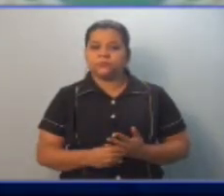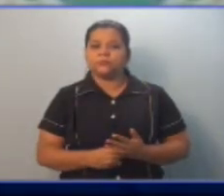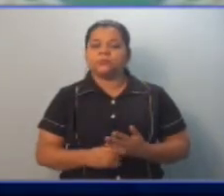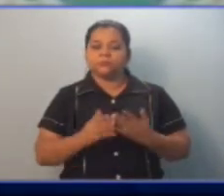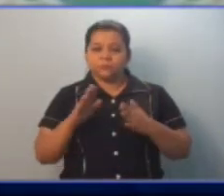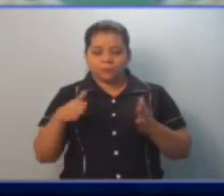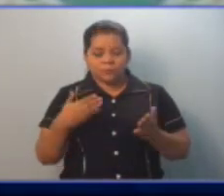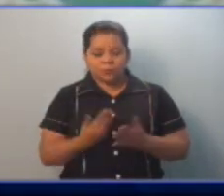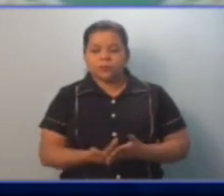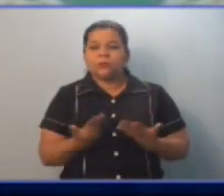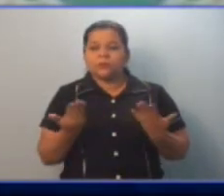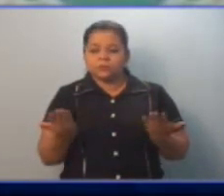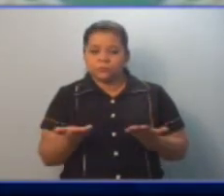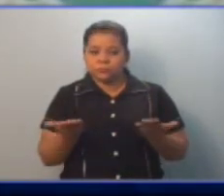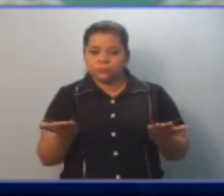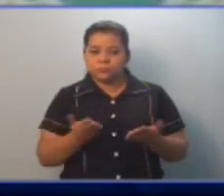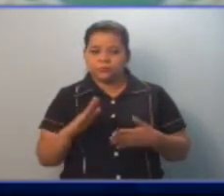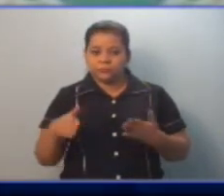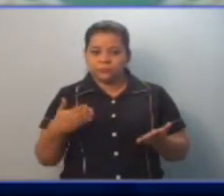implícitas, inherentes